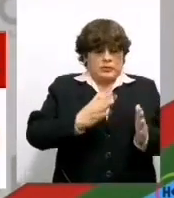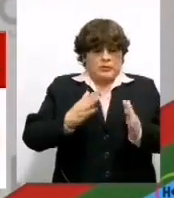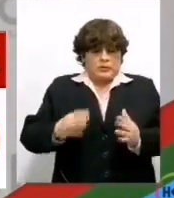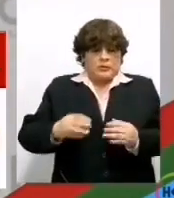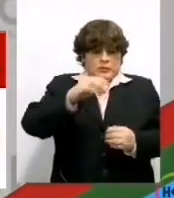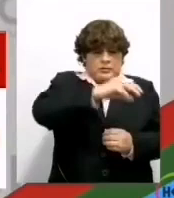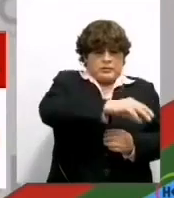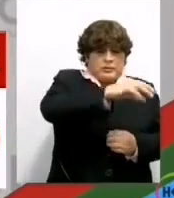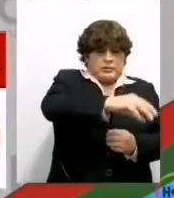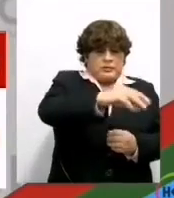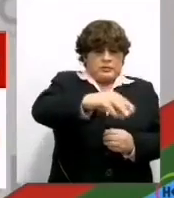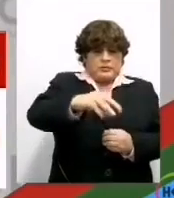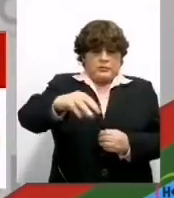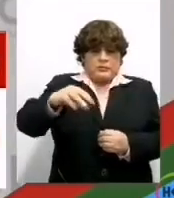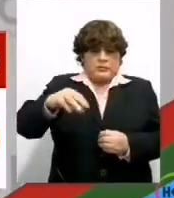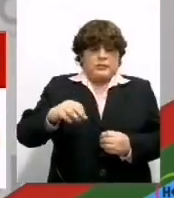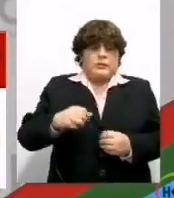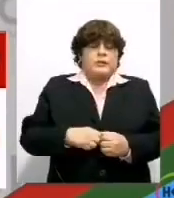los centros poblados